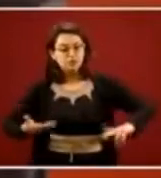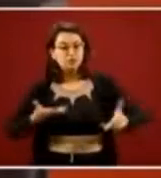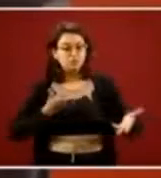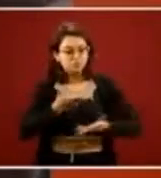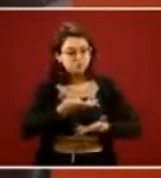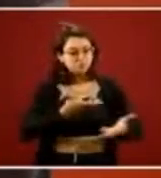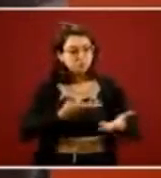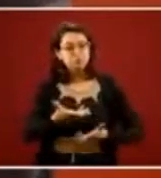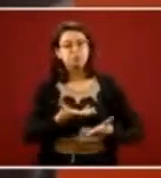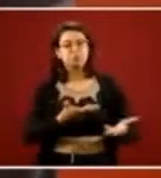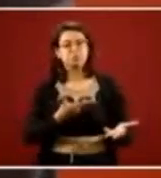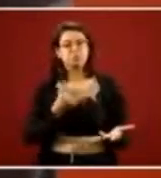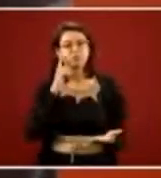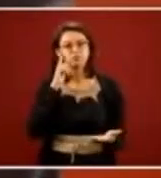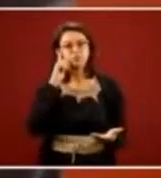que haya